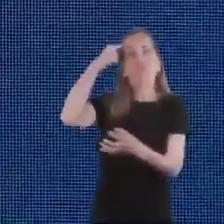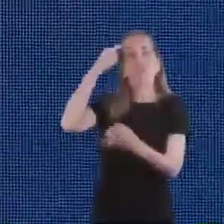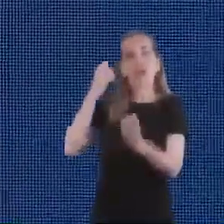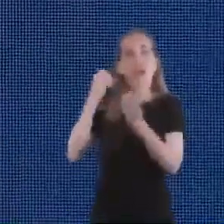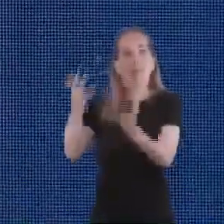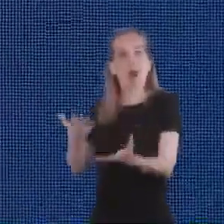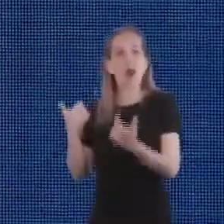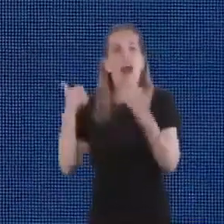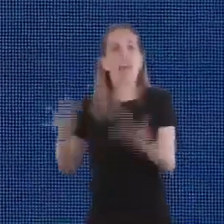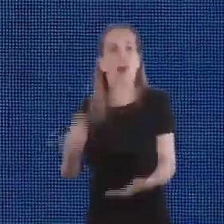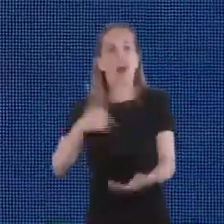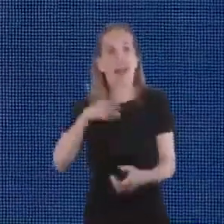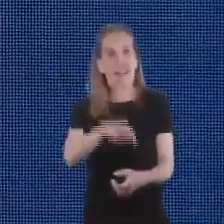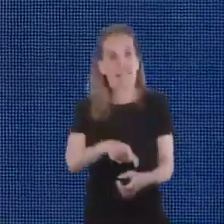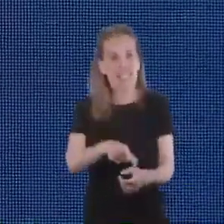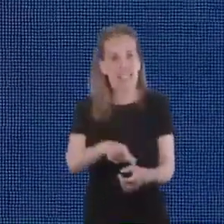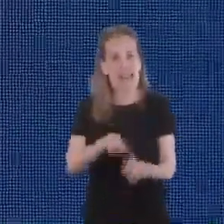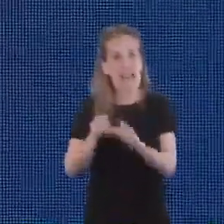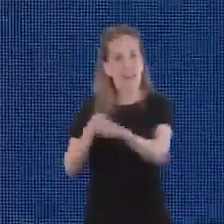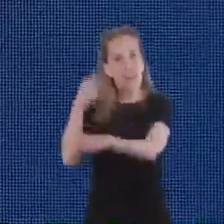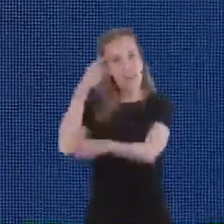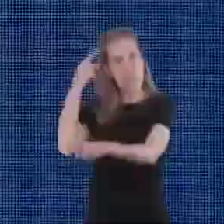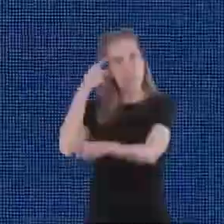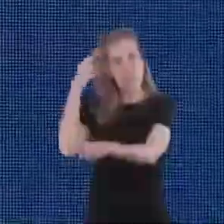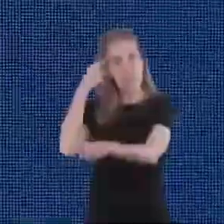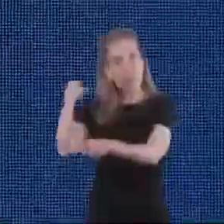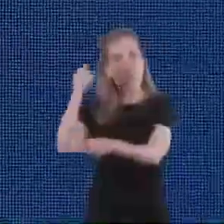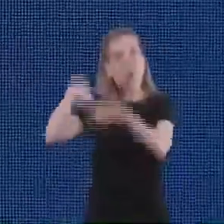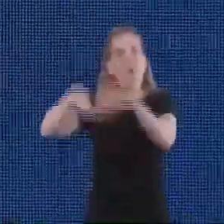Argentina que en sus posibilidades electorales.